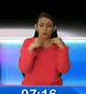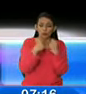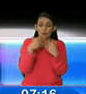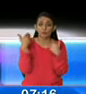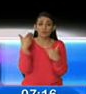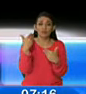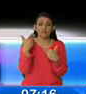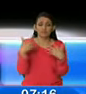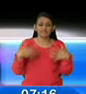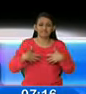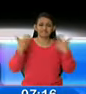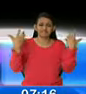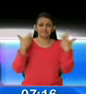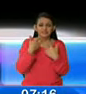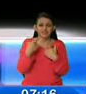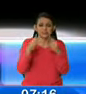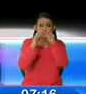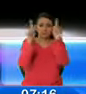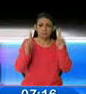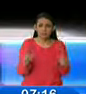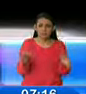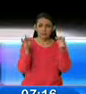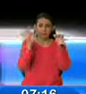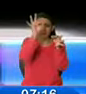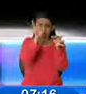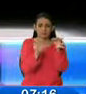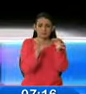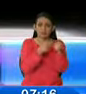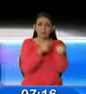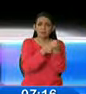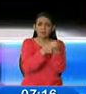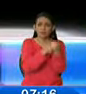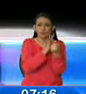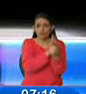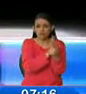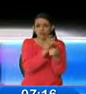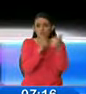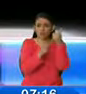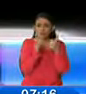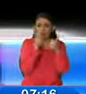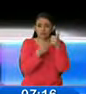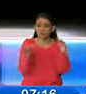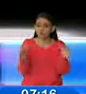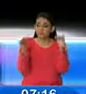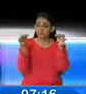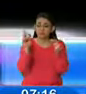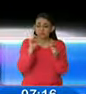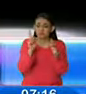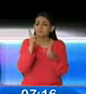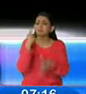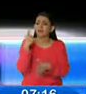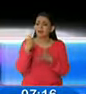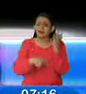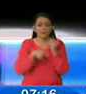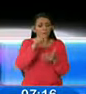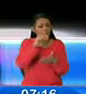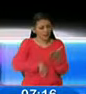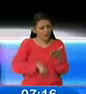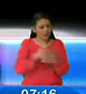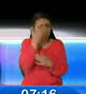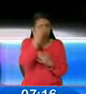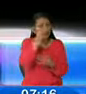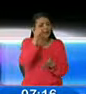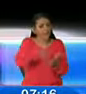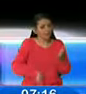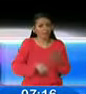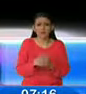políticos reclamando la aparición de papeletas marcadas a favor de un binomio. Esta papeleta no va a ser contabilizada. Señor, ¿por qué está? ¿Pero por qué está